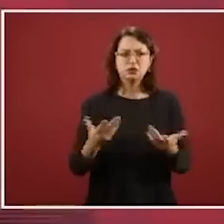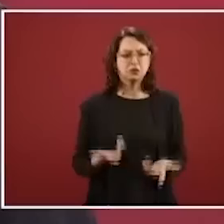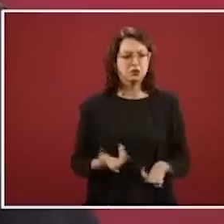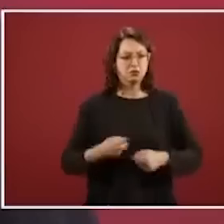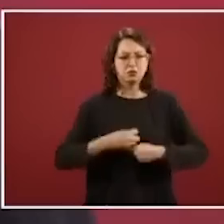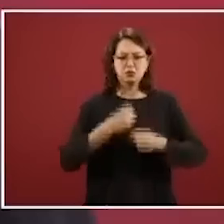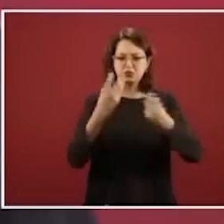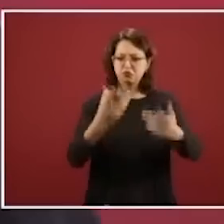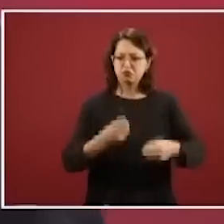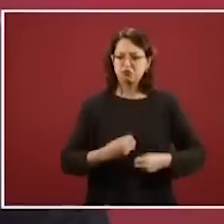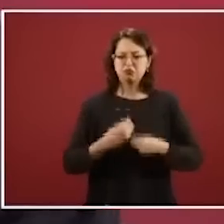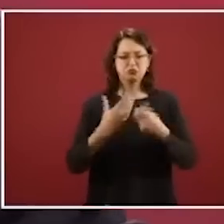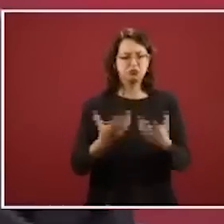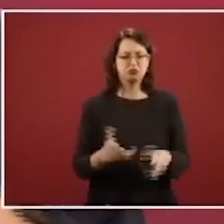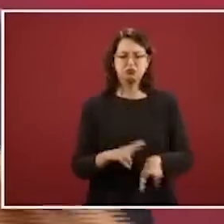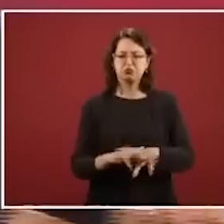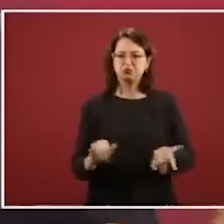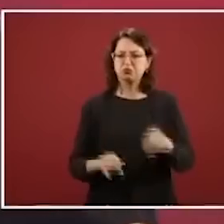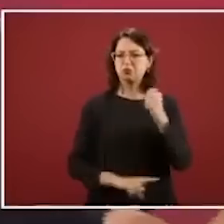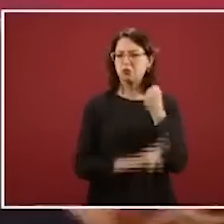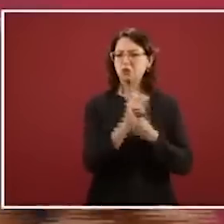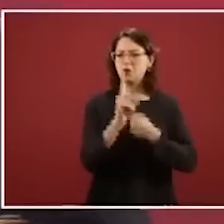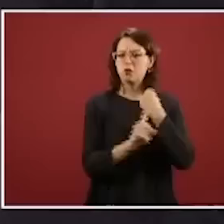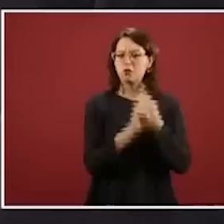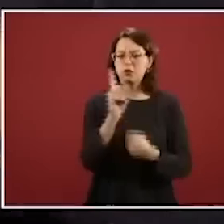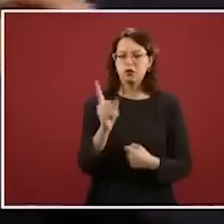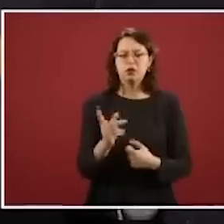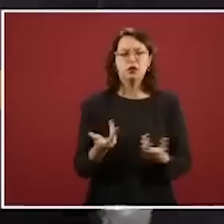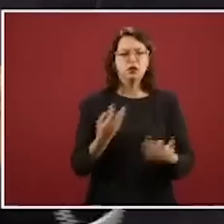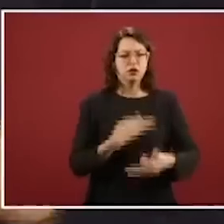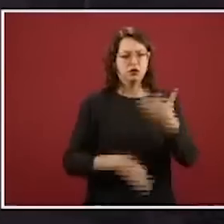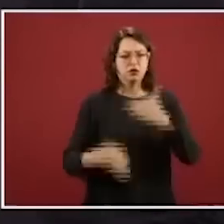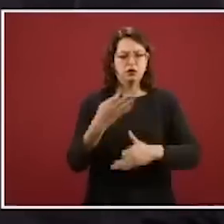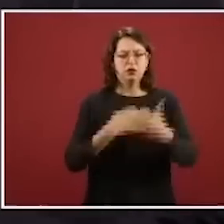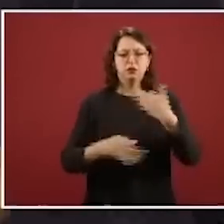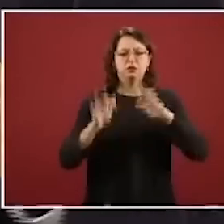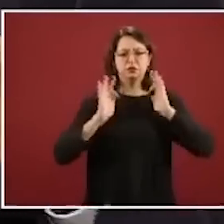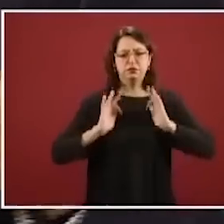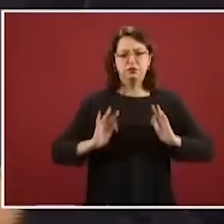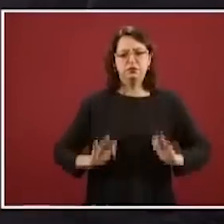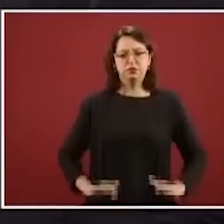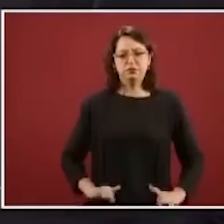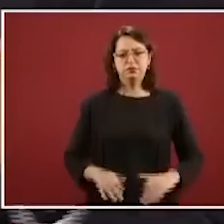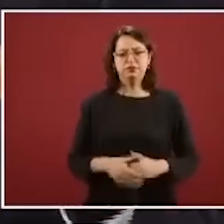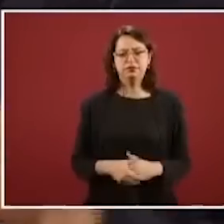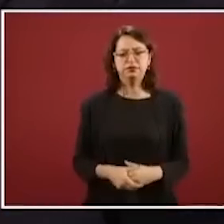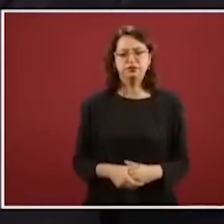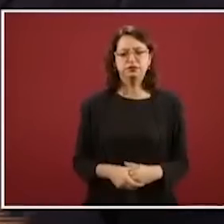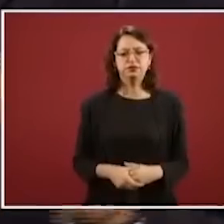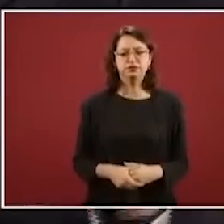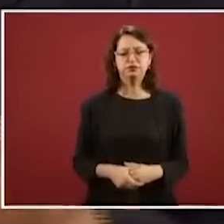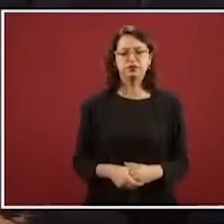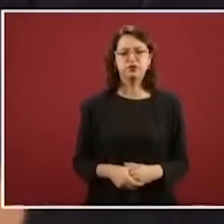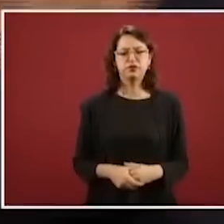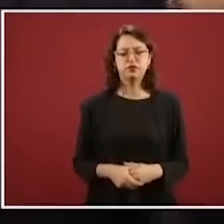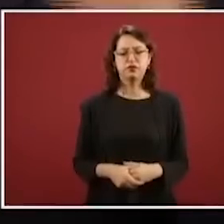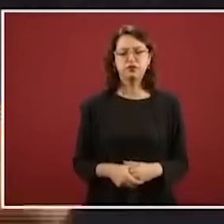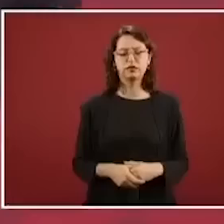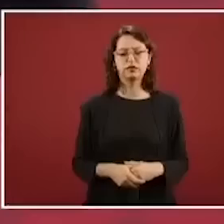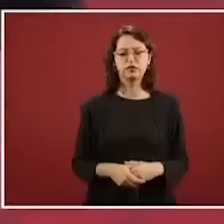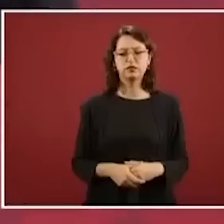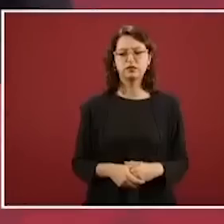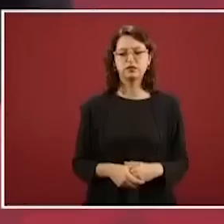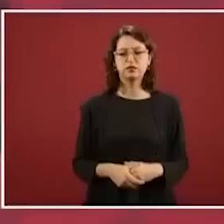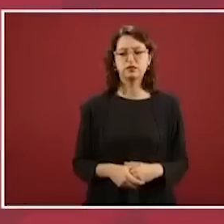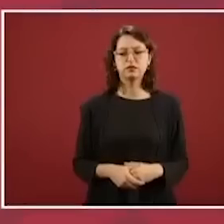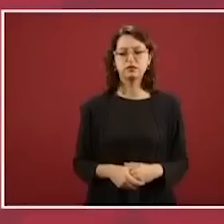ningún problema y que estemos tranquilos. Nosotros no vamos aquí a